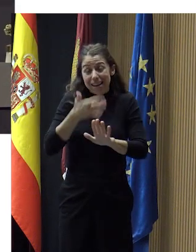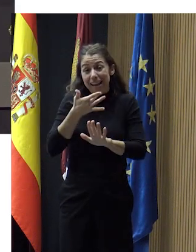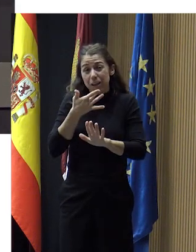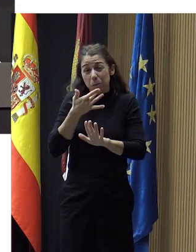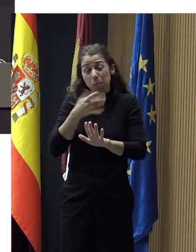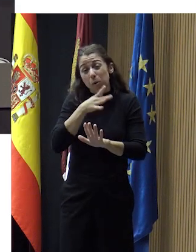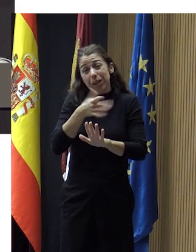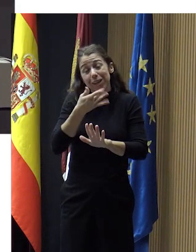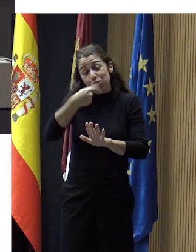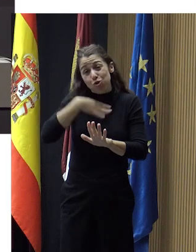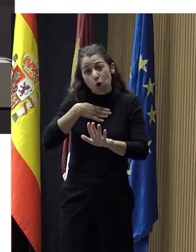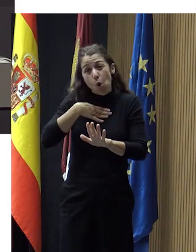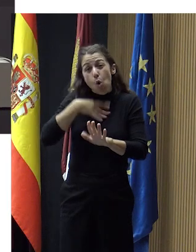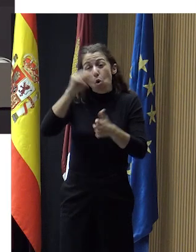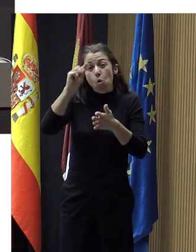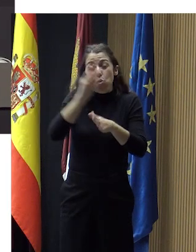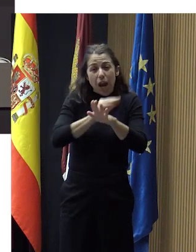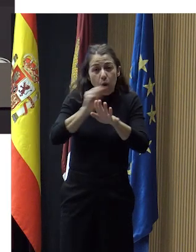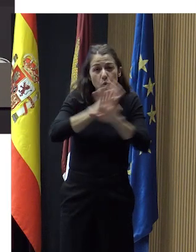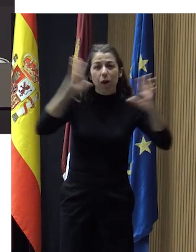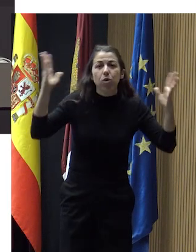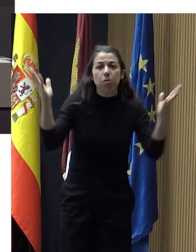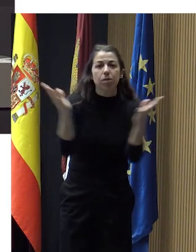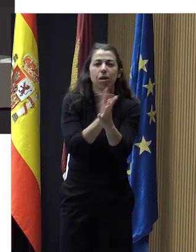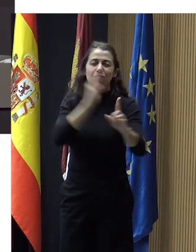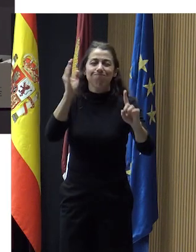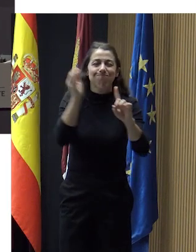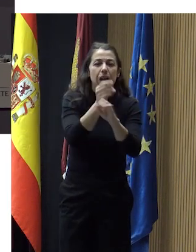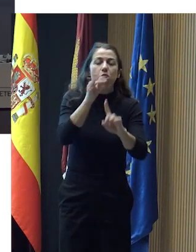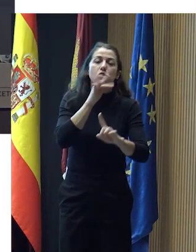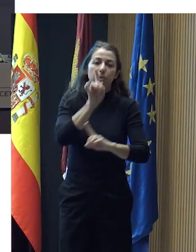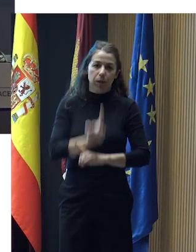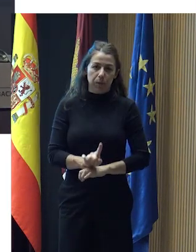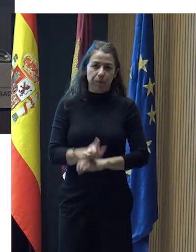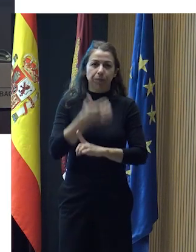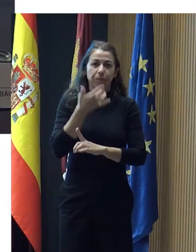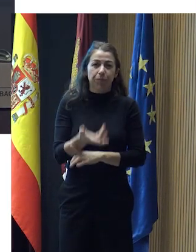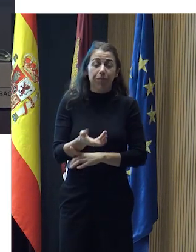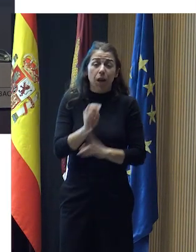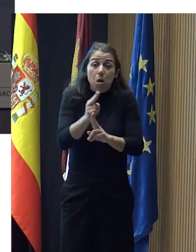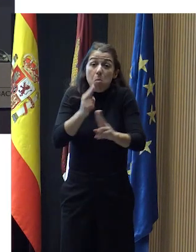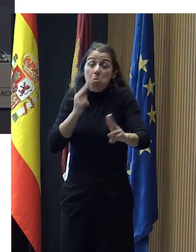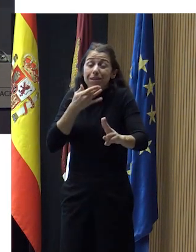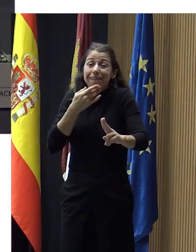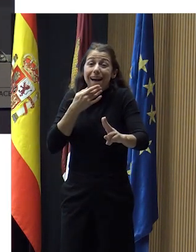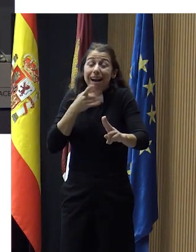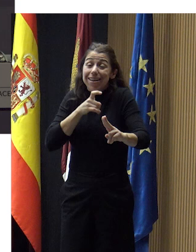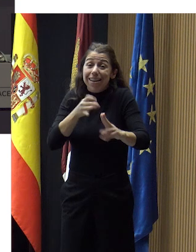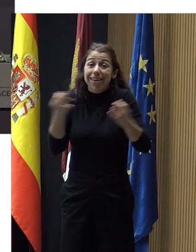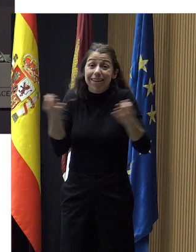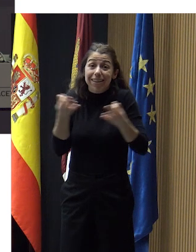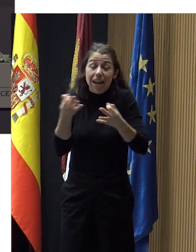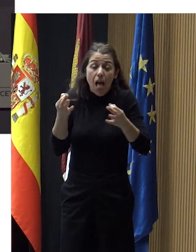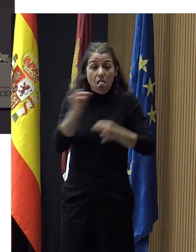hemos descubierto todavía una cura universal, ¿no? para esta enfermedad. Entonces, la respuesta a qué es el cáncer se encuentra en